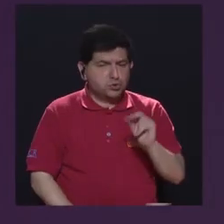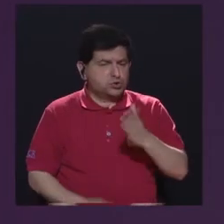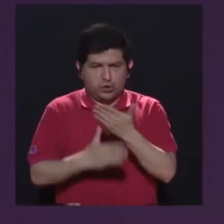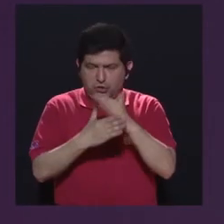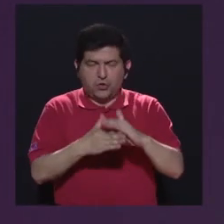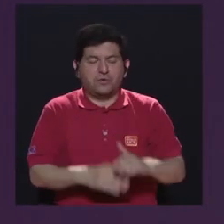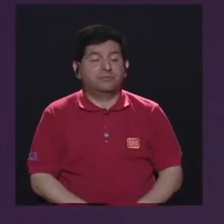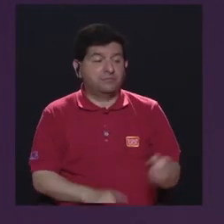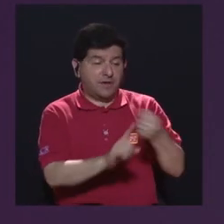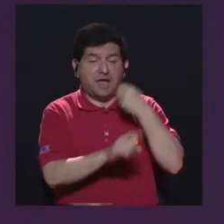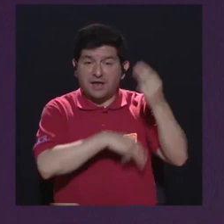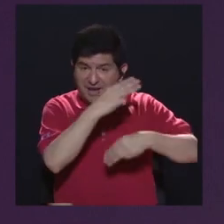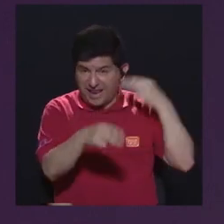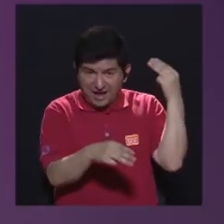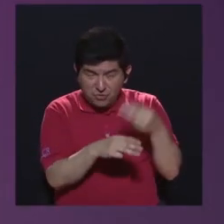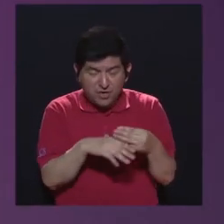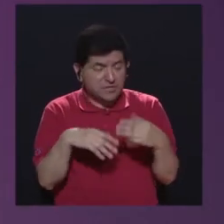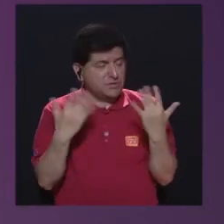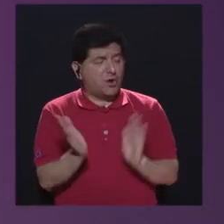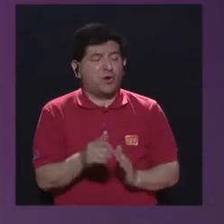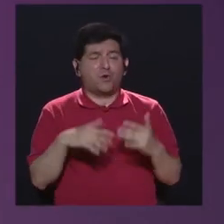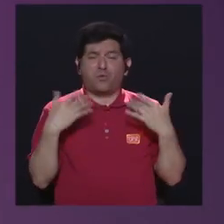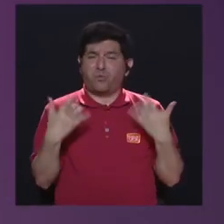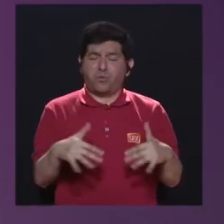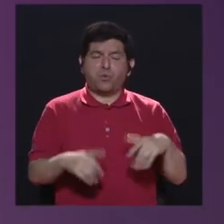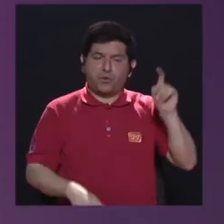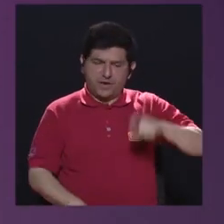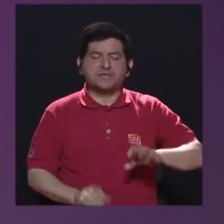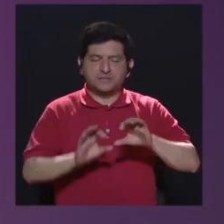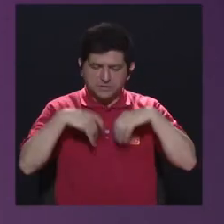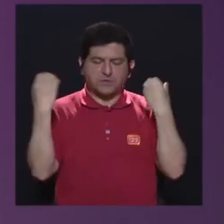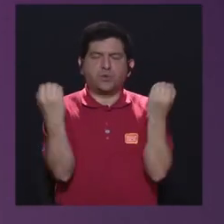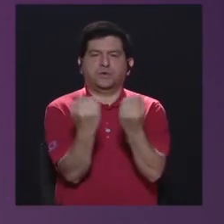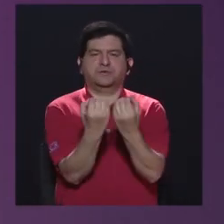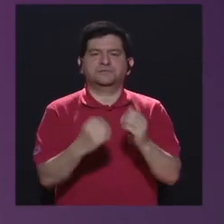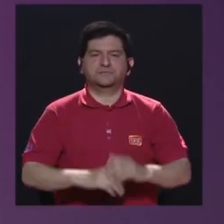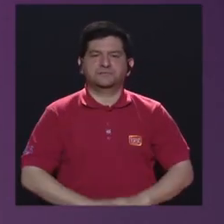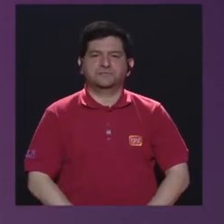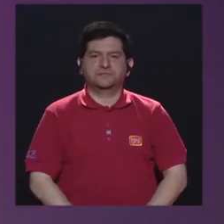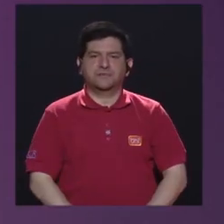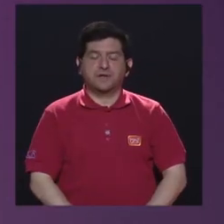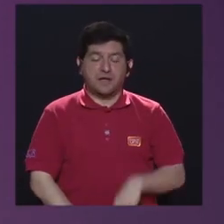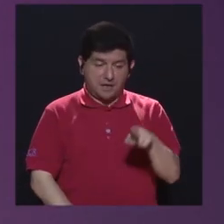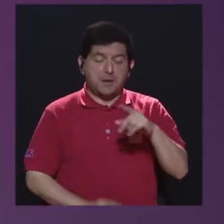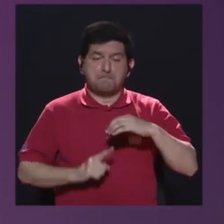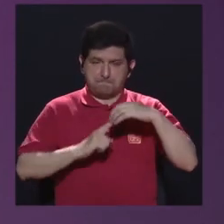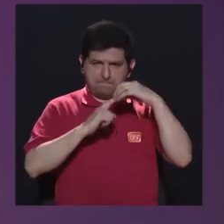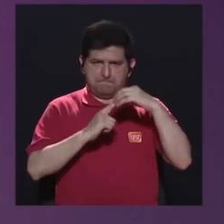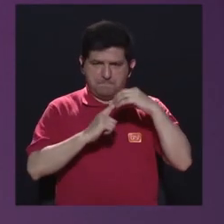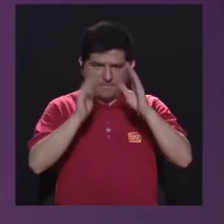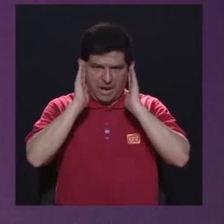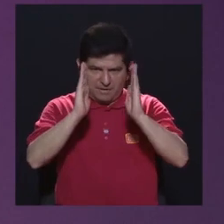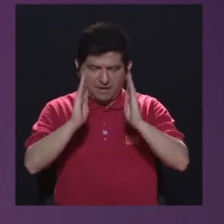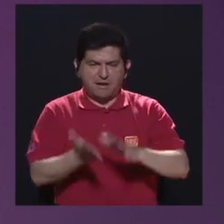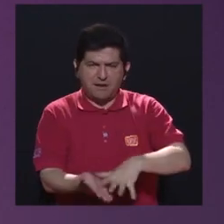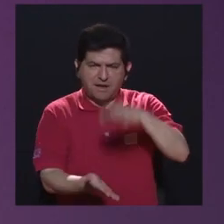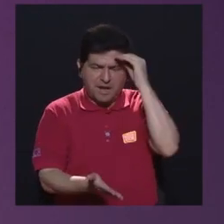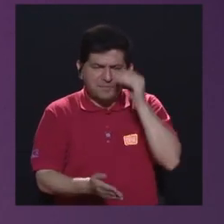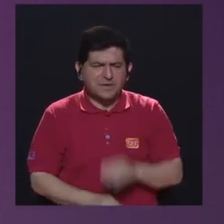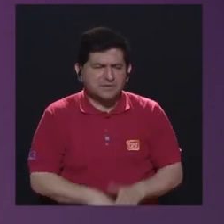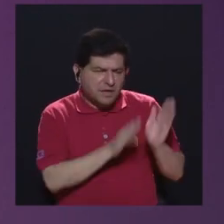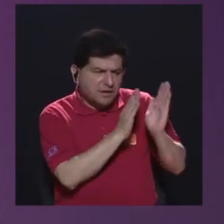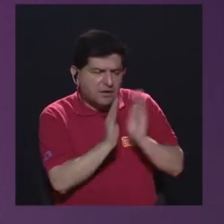la violencia del mundo que es excesiva, creo que urge la organización y ante eso hay que priorizarla y aprender a